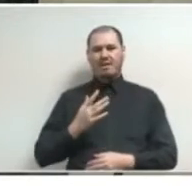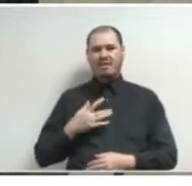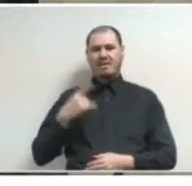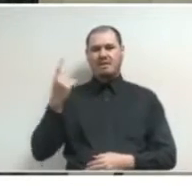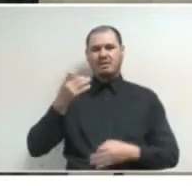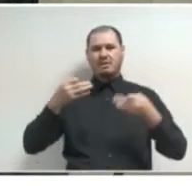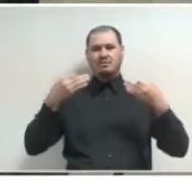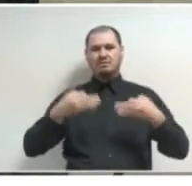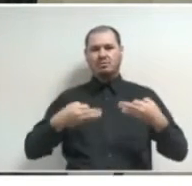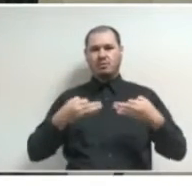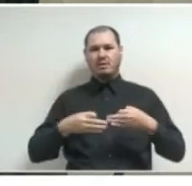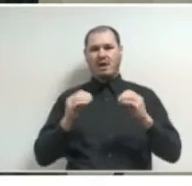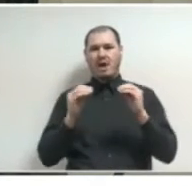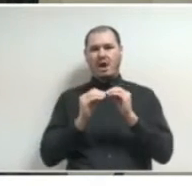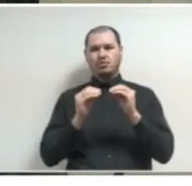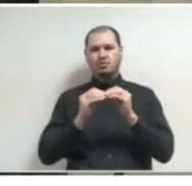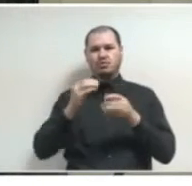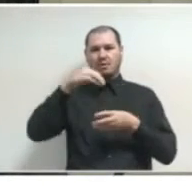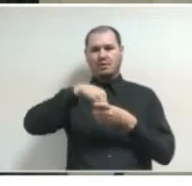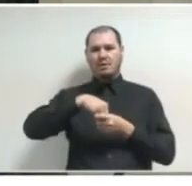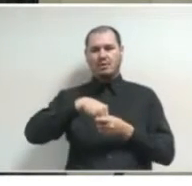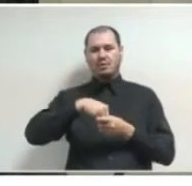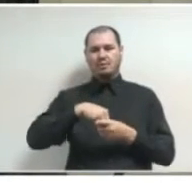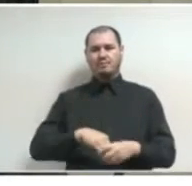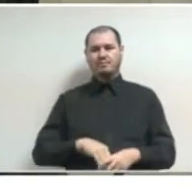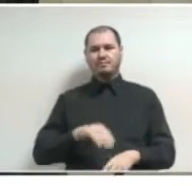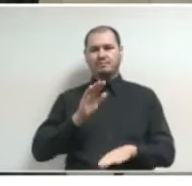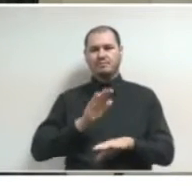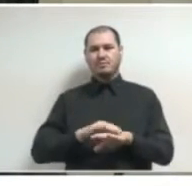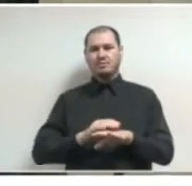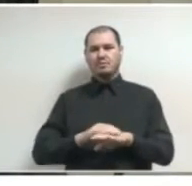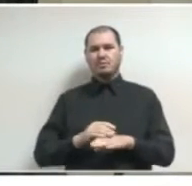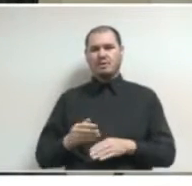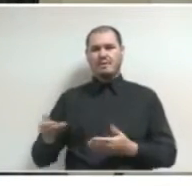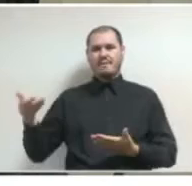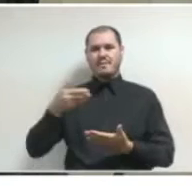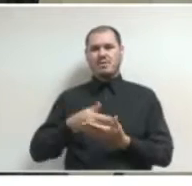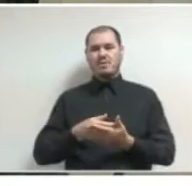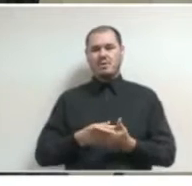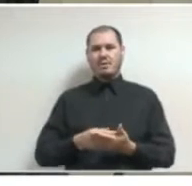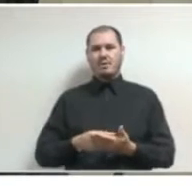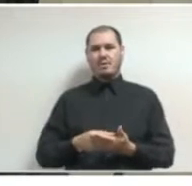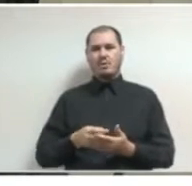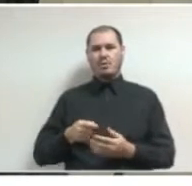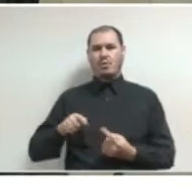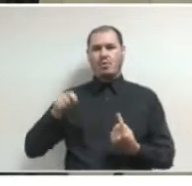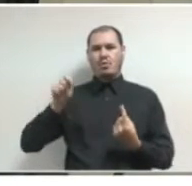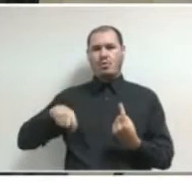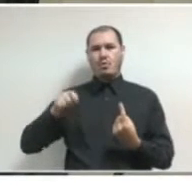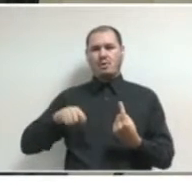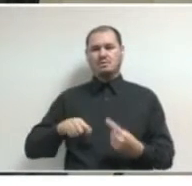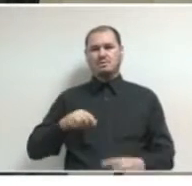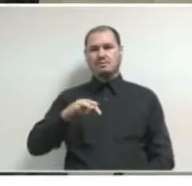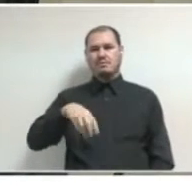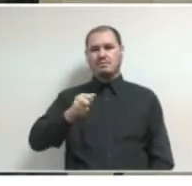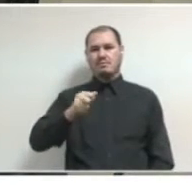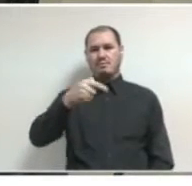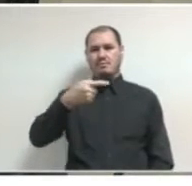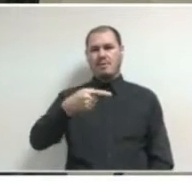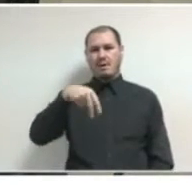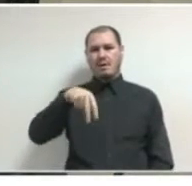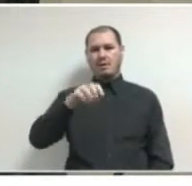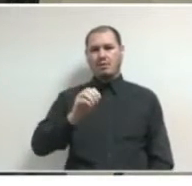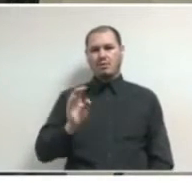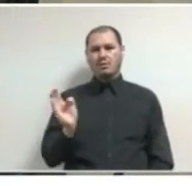director de Seguridad, Asunto Interno, de Jehová. Magistrado José Magno Vargas, Urucaba Coñande, presidente interino,